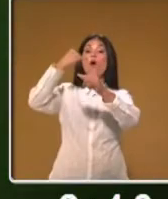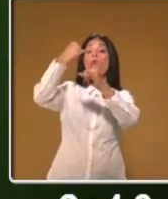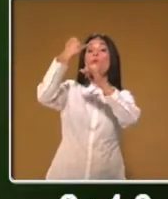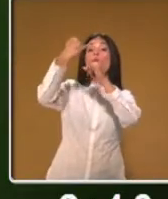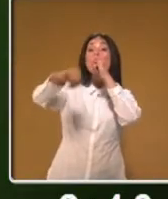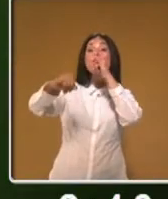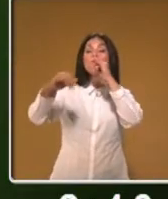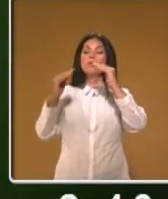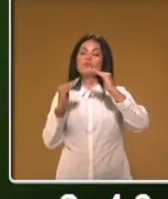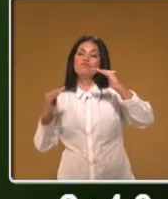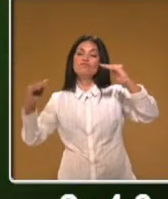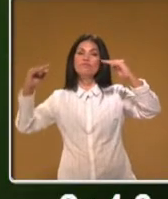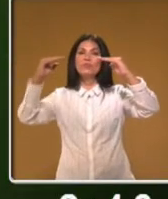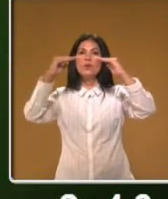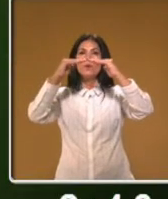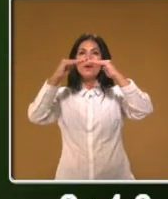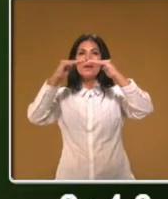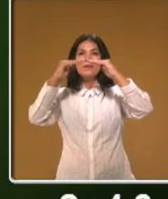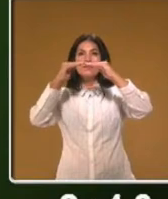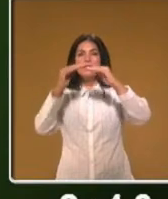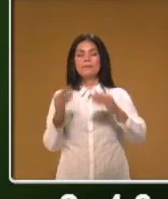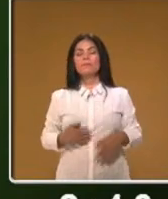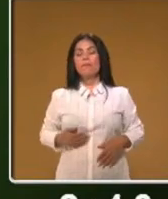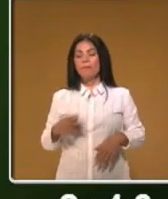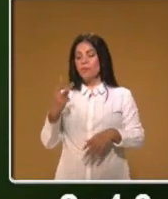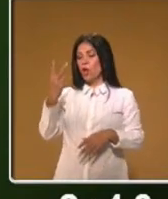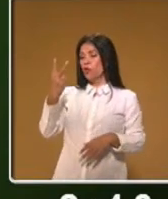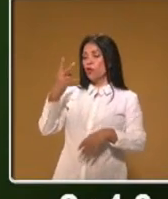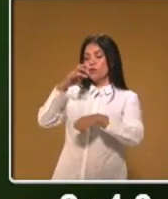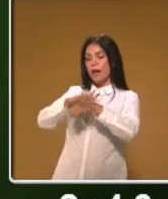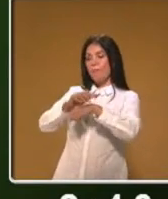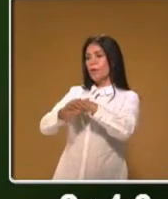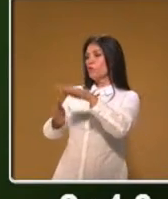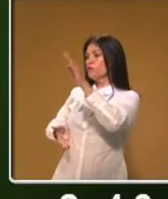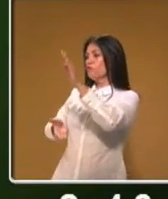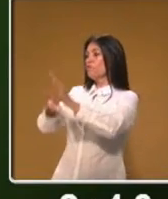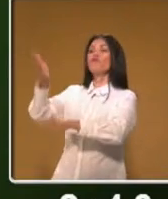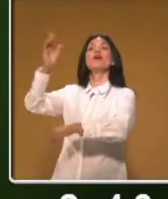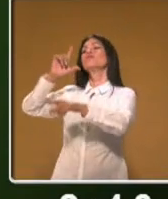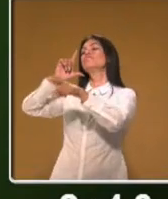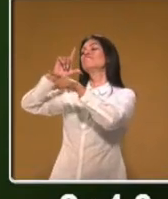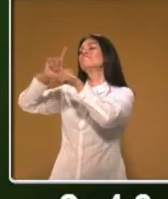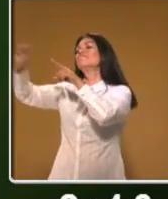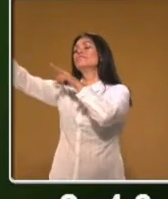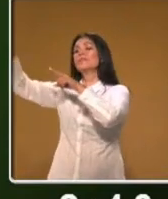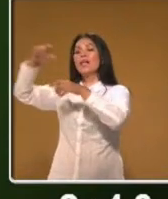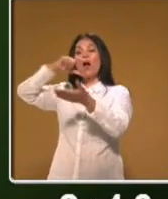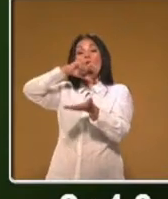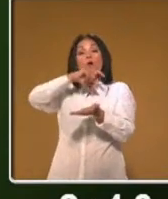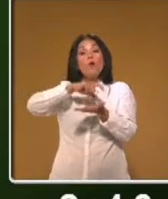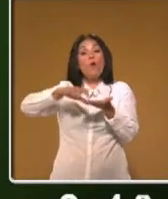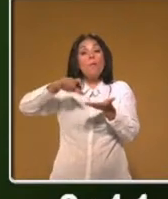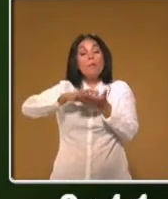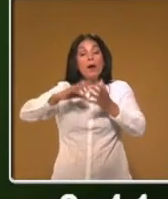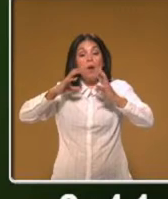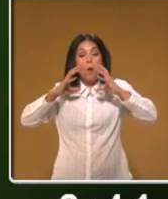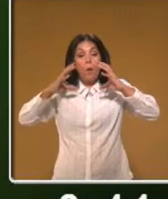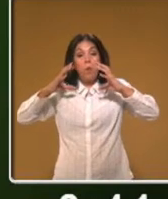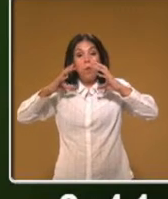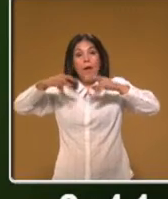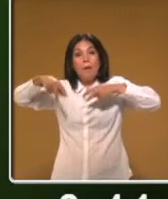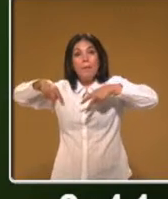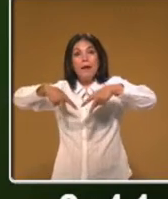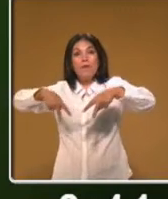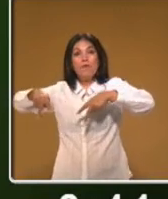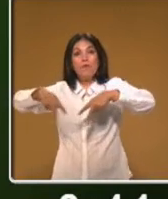rápido. Dos amigos fueron a comprar balones. Uno compró 4 balones y le sobraron 180 pesos.